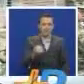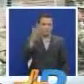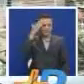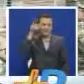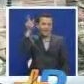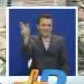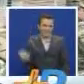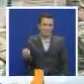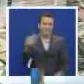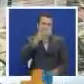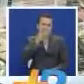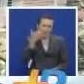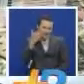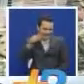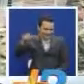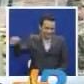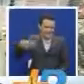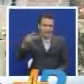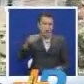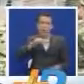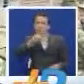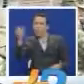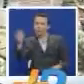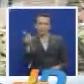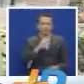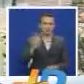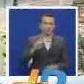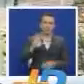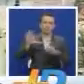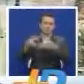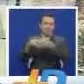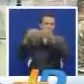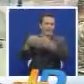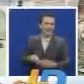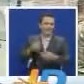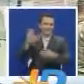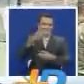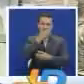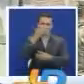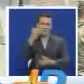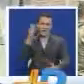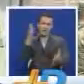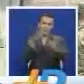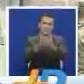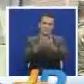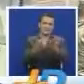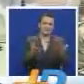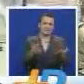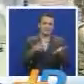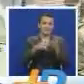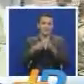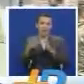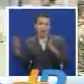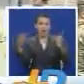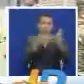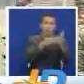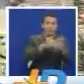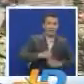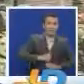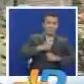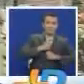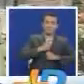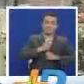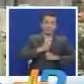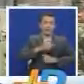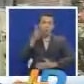móvil del Gabriel Galvis, que atentó no contra las fuerzas militares, sino atentó